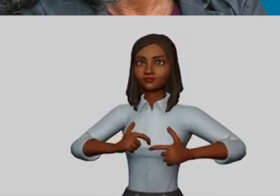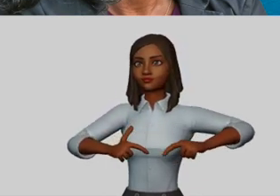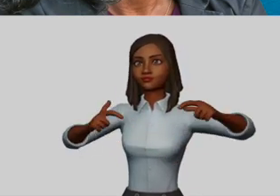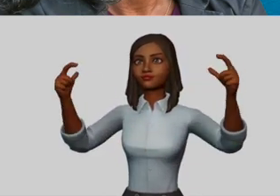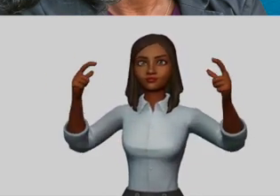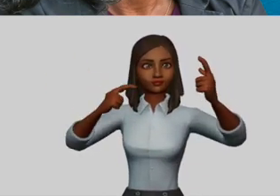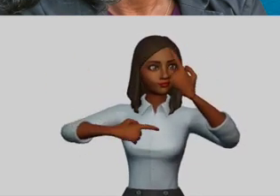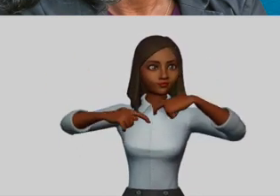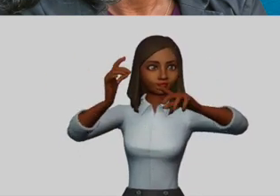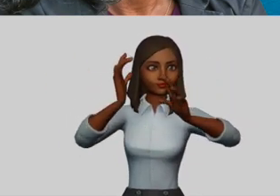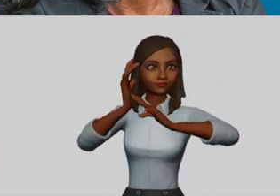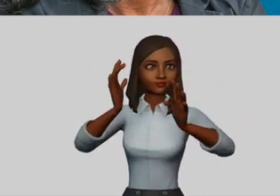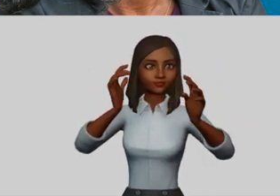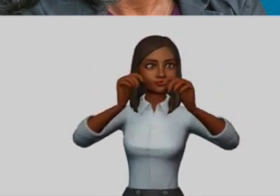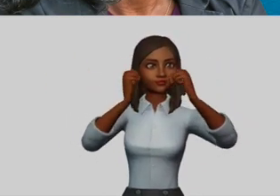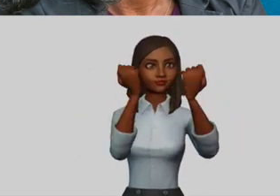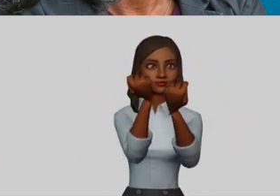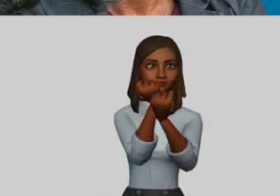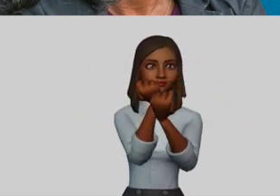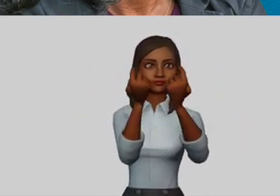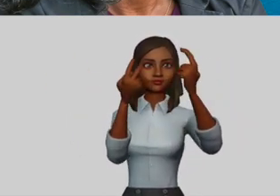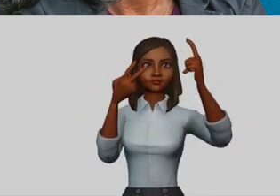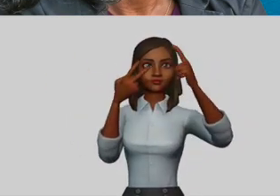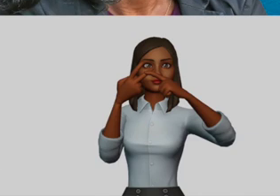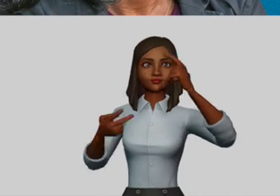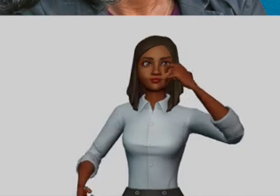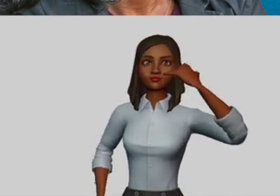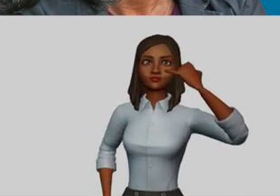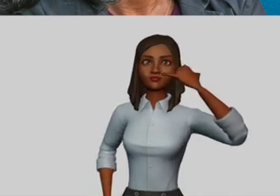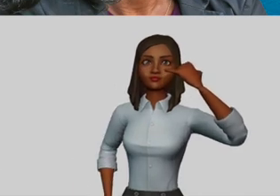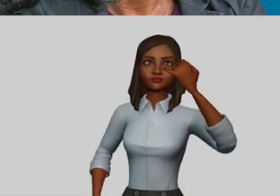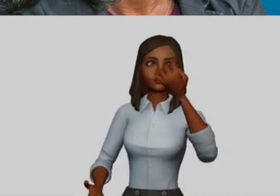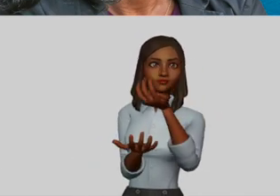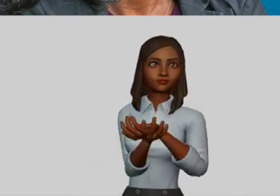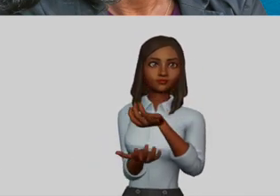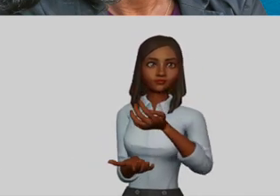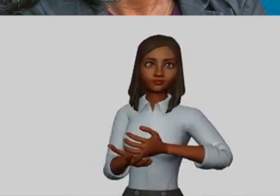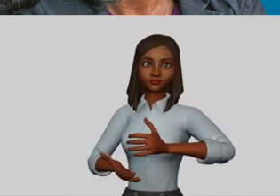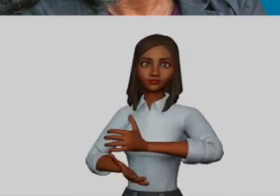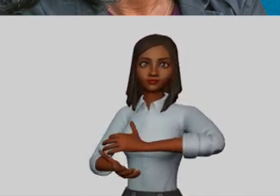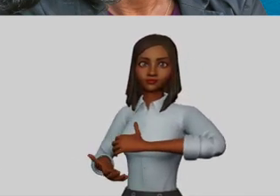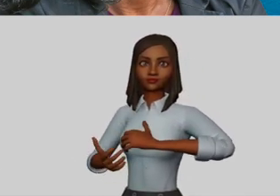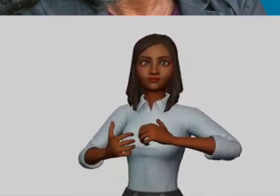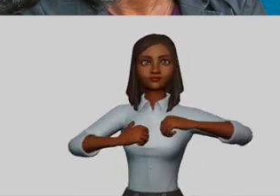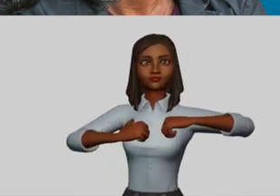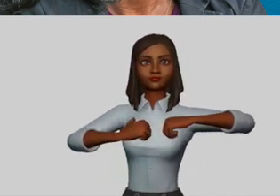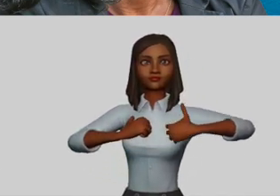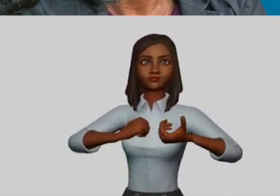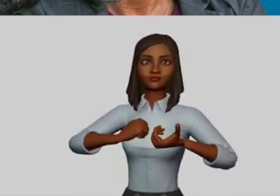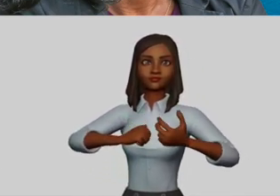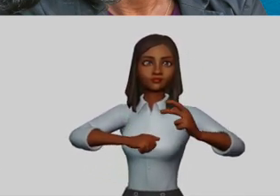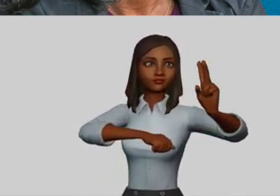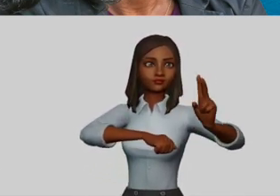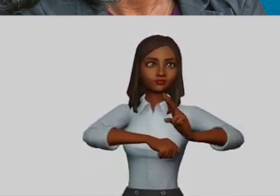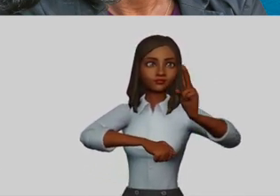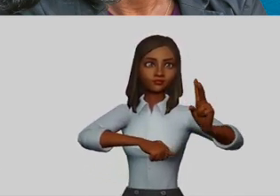gente que viene y nos ayuda con el data set, pero entonces si cuento los part-time people, estamos hablando de un grupo de 10.